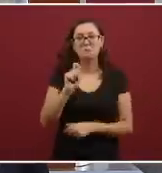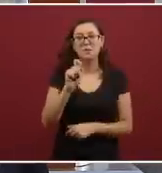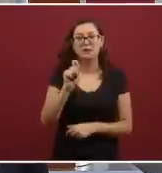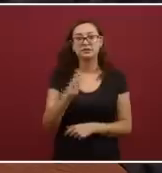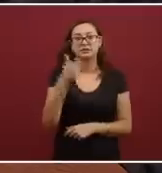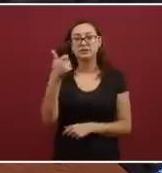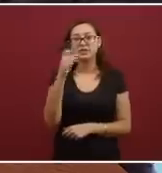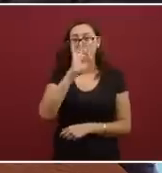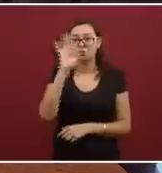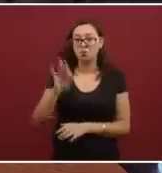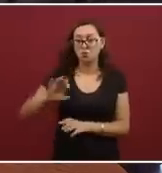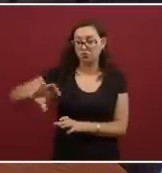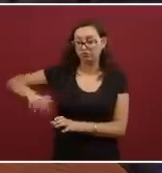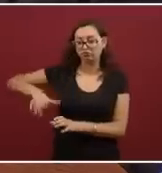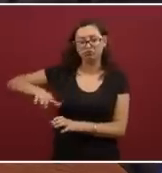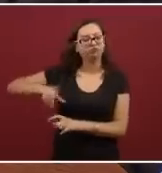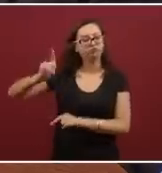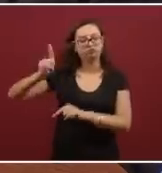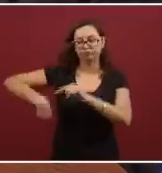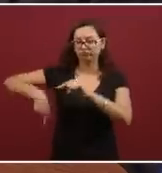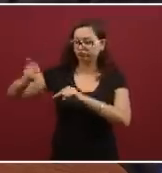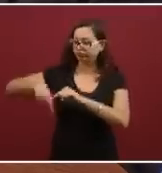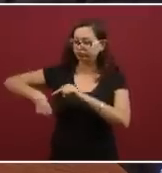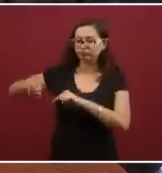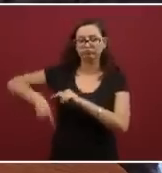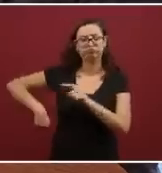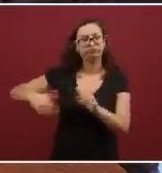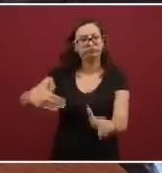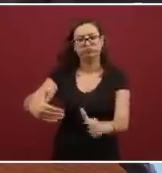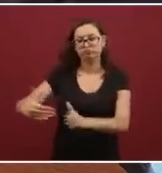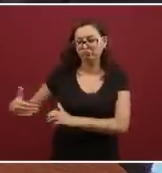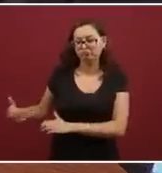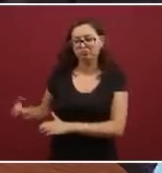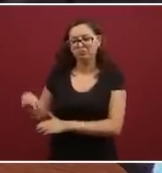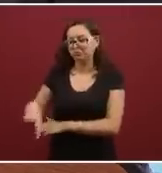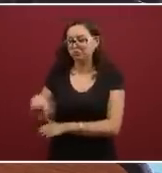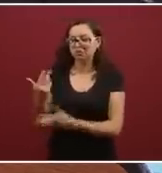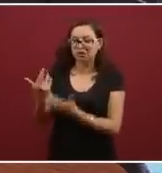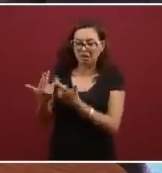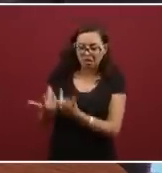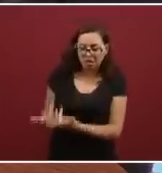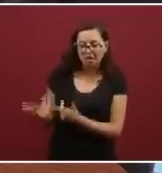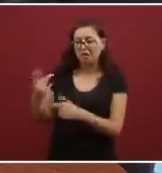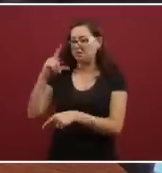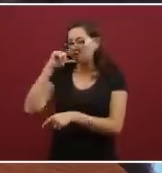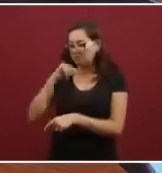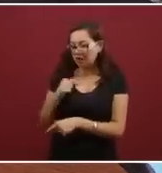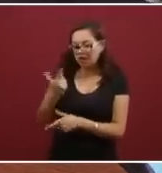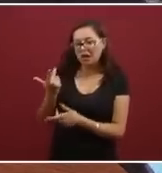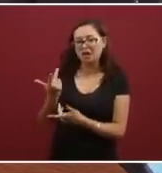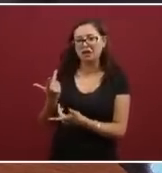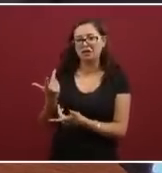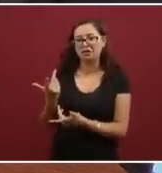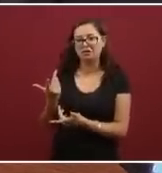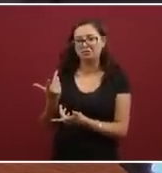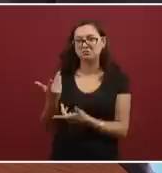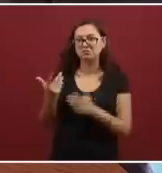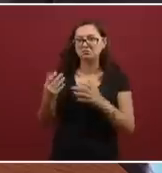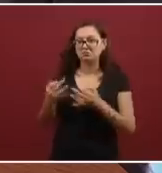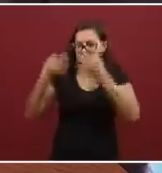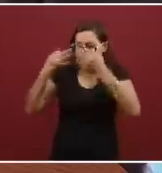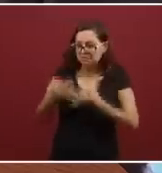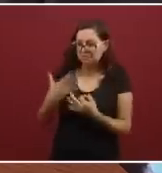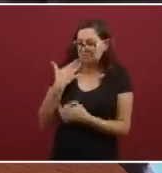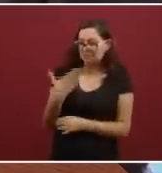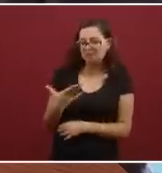los cilindros fueron inmovilizados por la Profeco porque no tenían condiciones, no tenían verticalidad